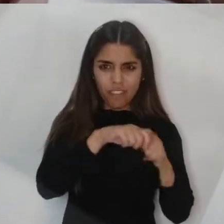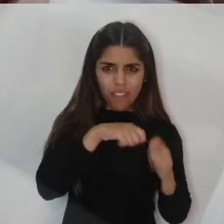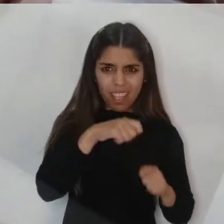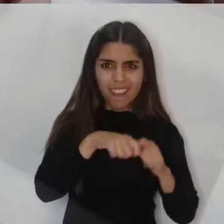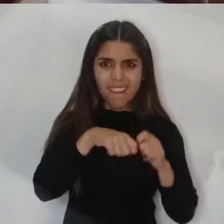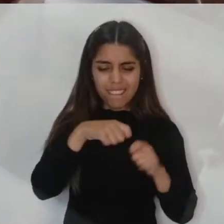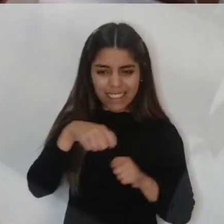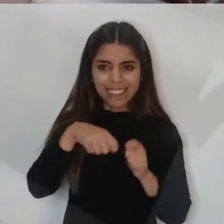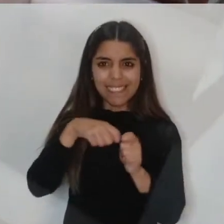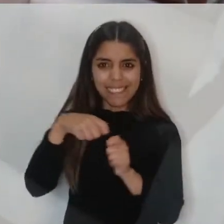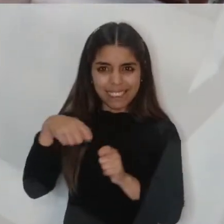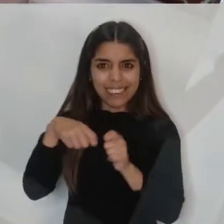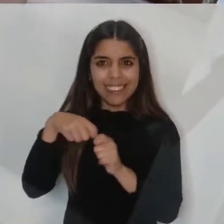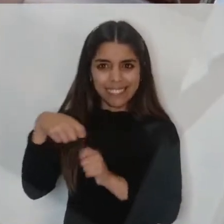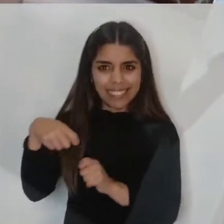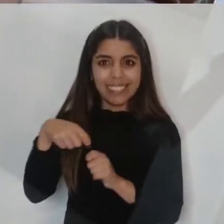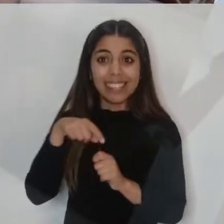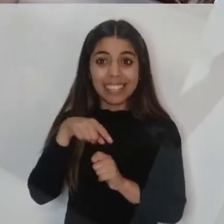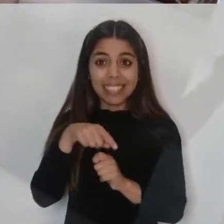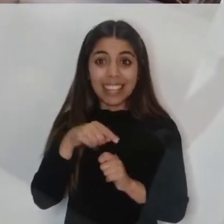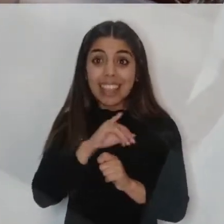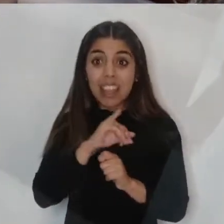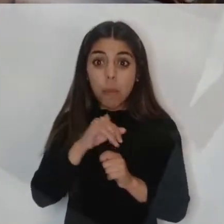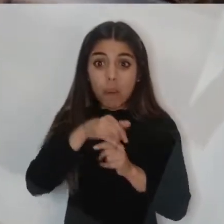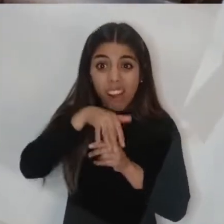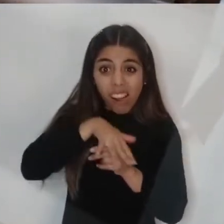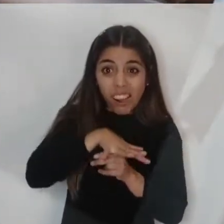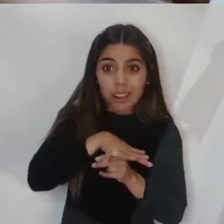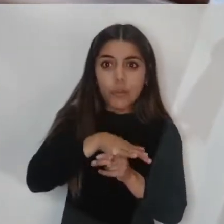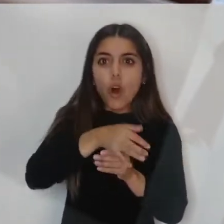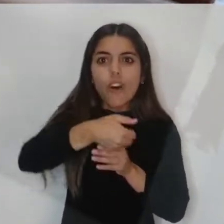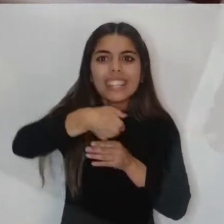igual me enseñaron que esto uno lo esconde acá.